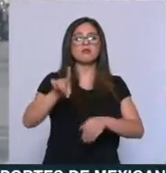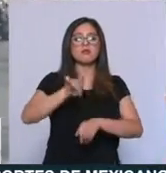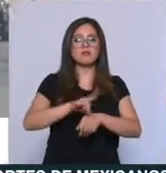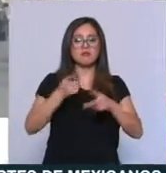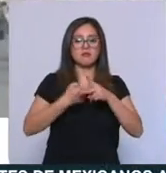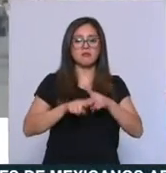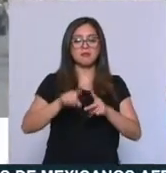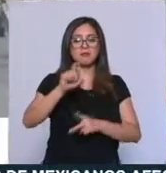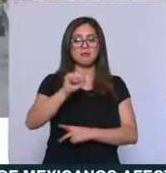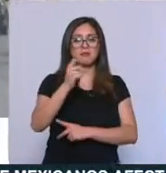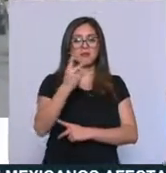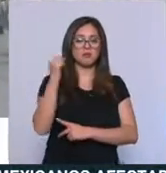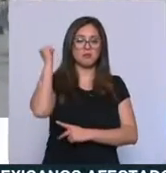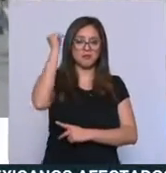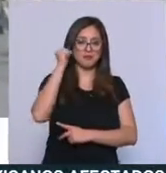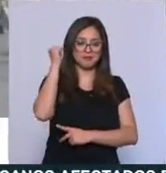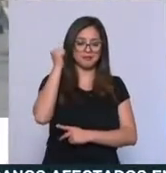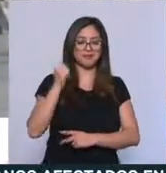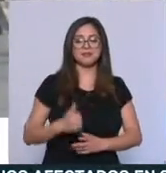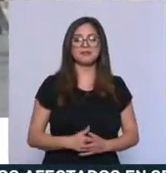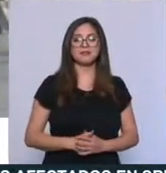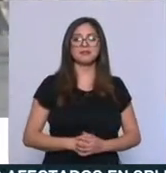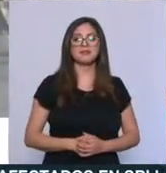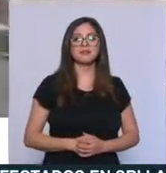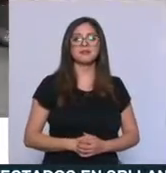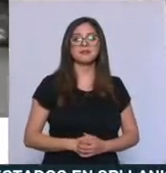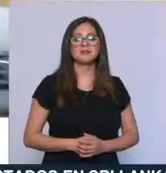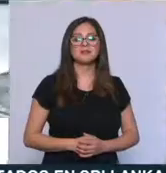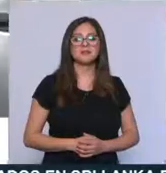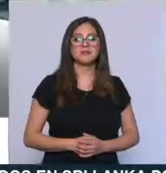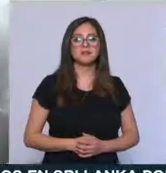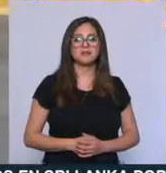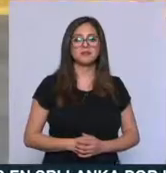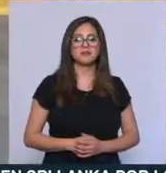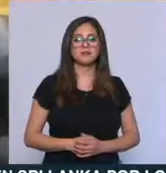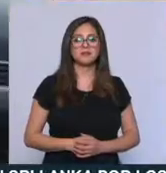En las imágenes, Joel Arias, Saray Mariscal, 21 Noticias.